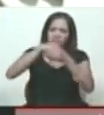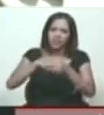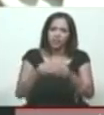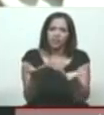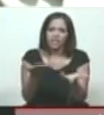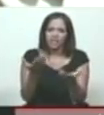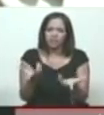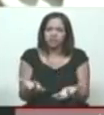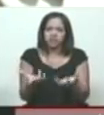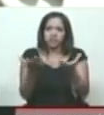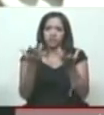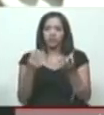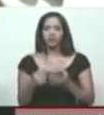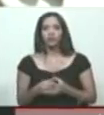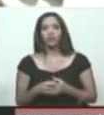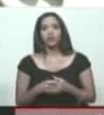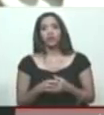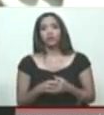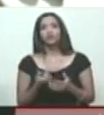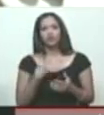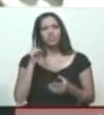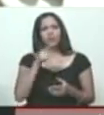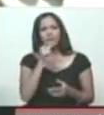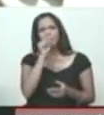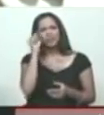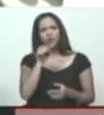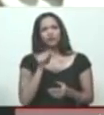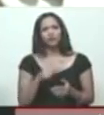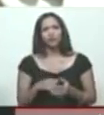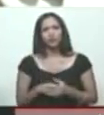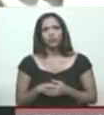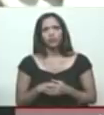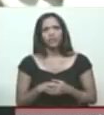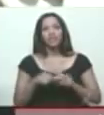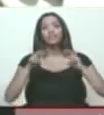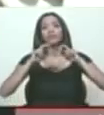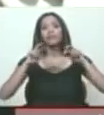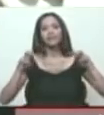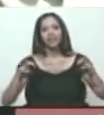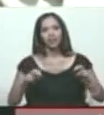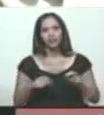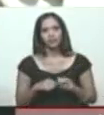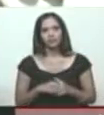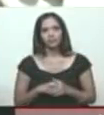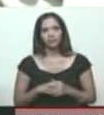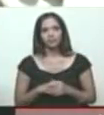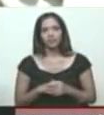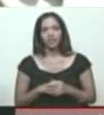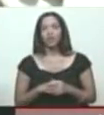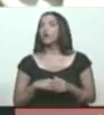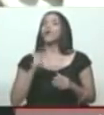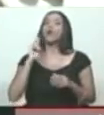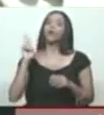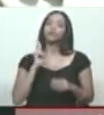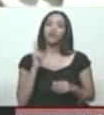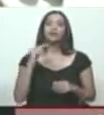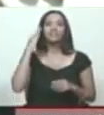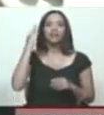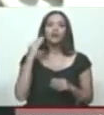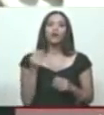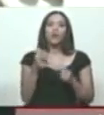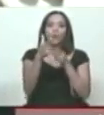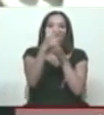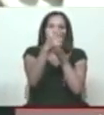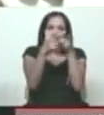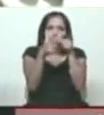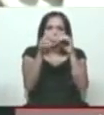eso? Yo también me pregunto eso, y lo estamos investigando. Utilizaron, ya sabemos, un francotirador,